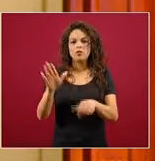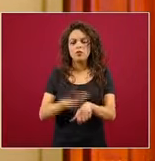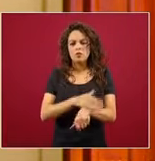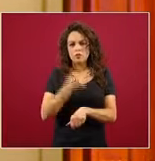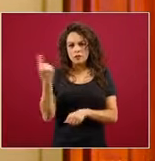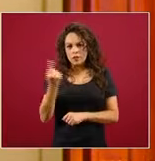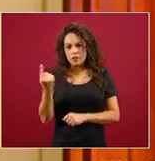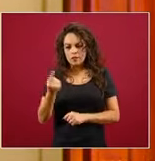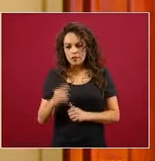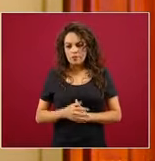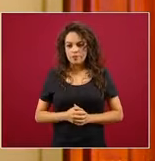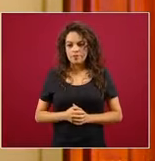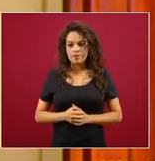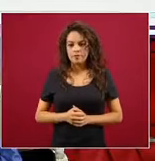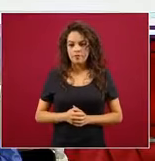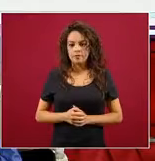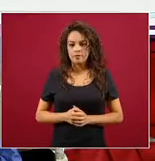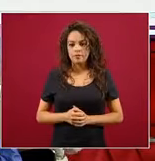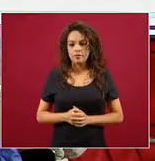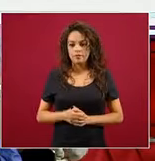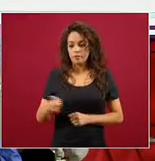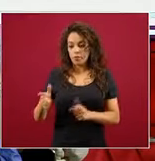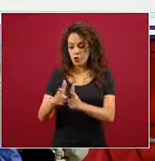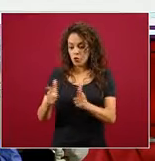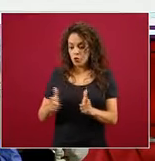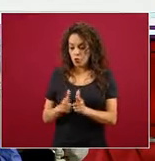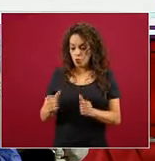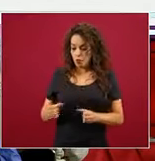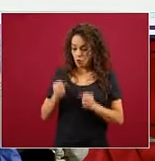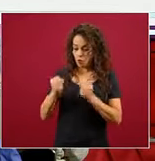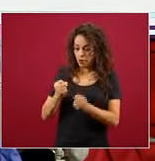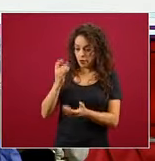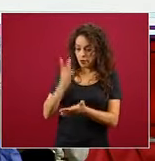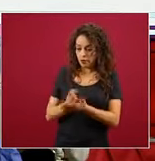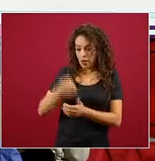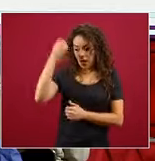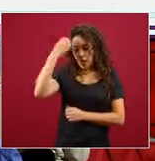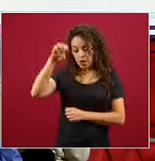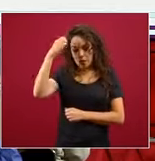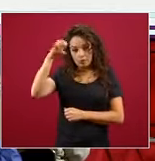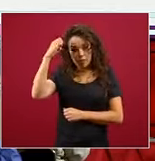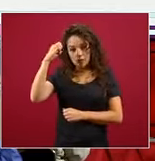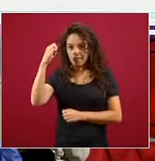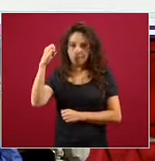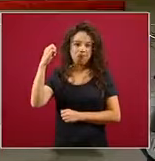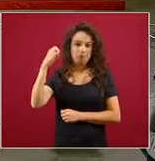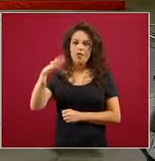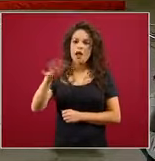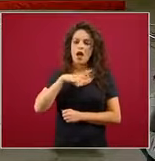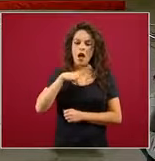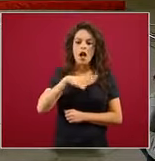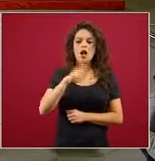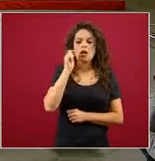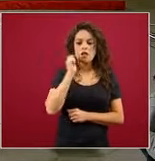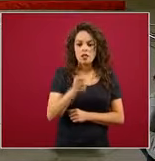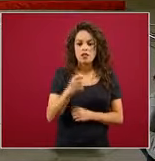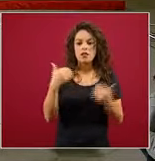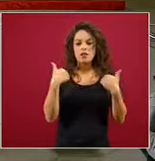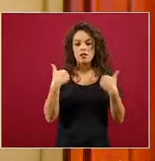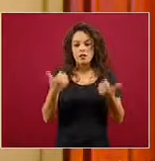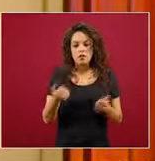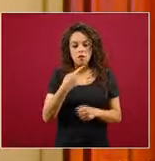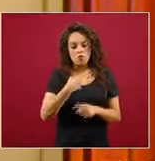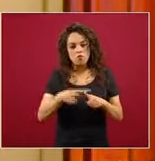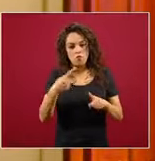solamente es un grupo sólido en formación y en visión, sino también he tenido la capacidad de tener vínculos con